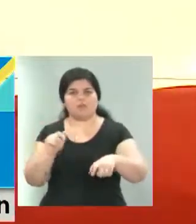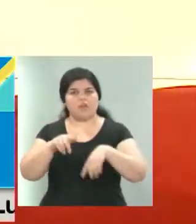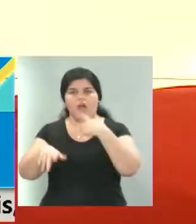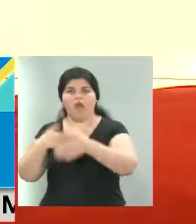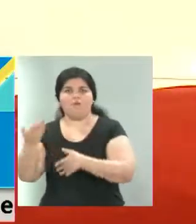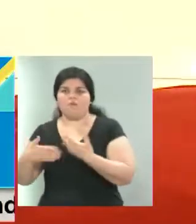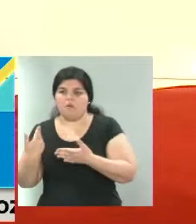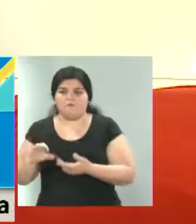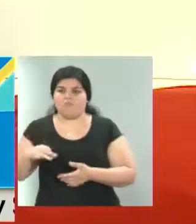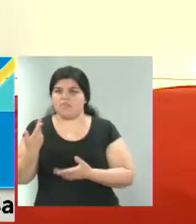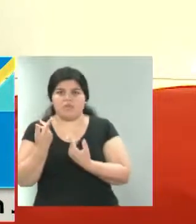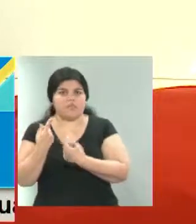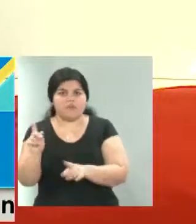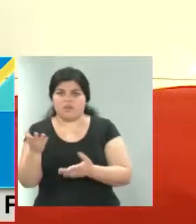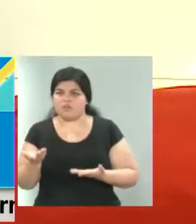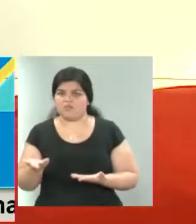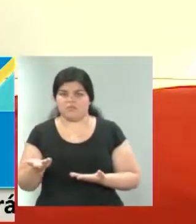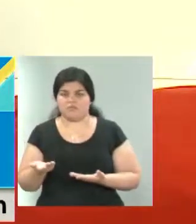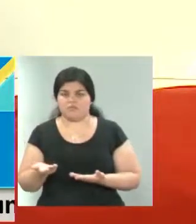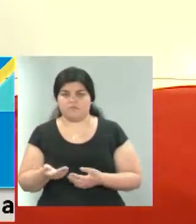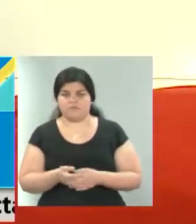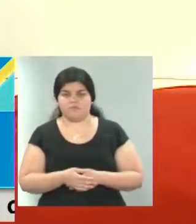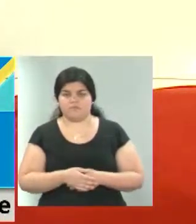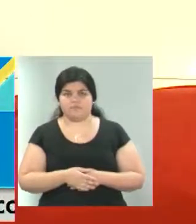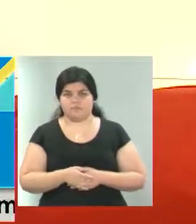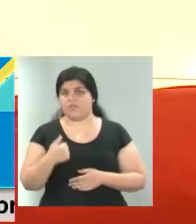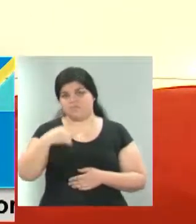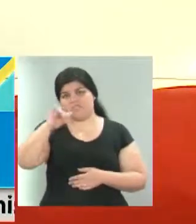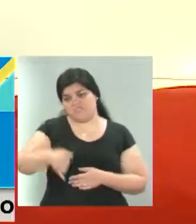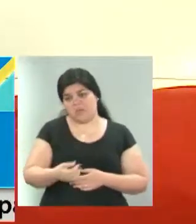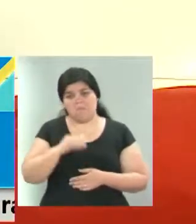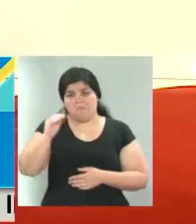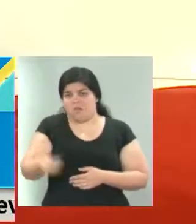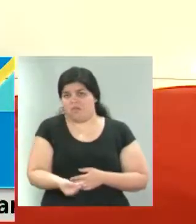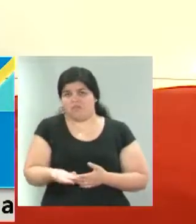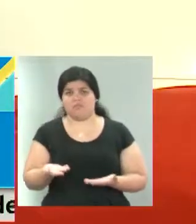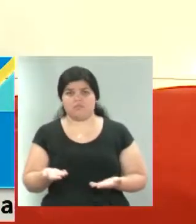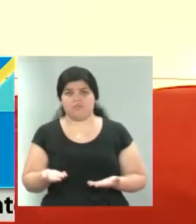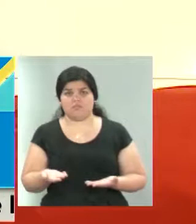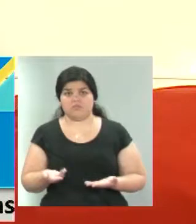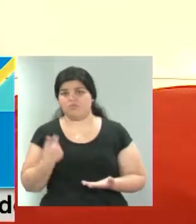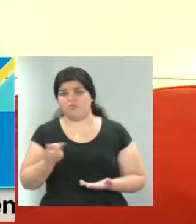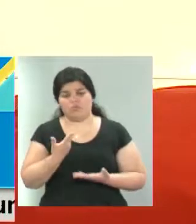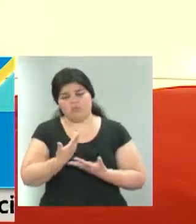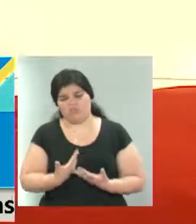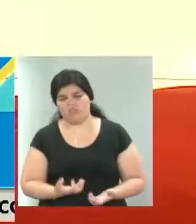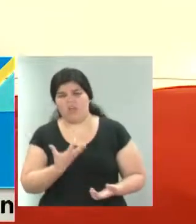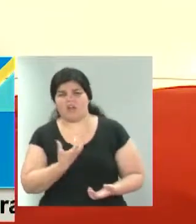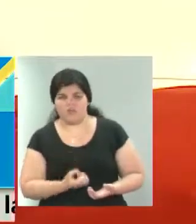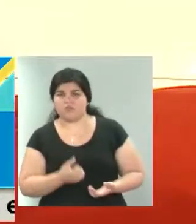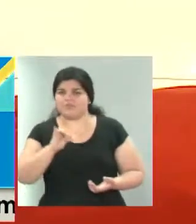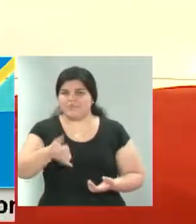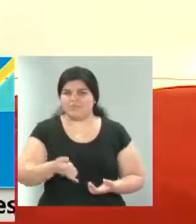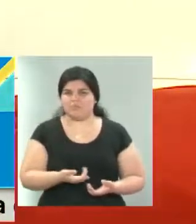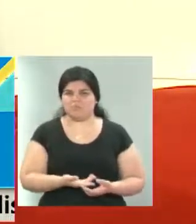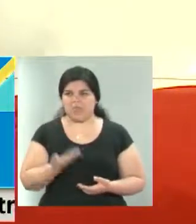Pero yo creo que, está bien, digo, a mí me pasó, perdí y nos fuimos, está bien, cabizbajo y todo lo demás, pero no, nunca se me